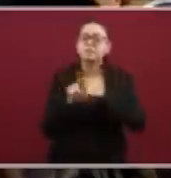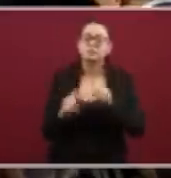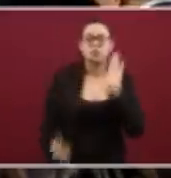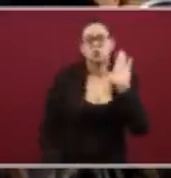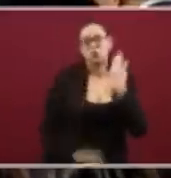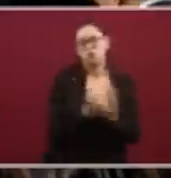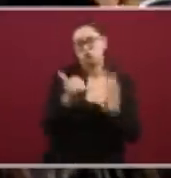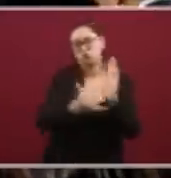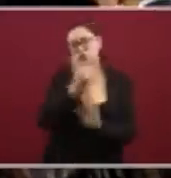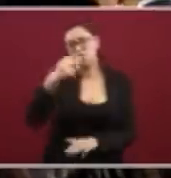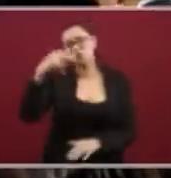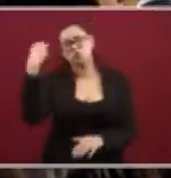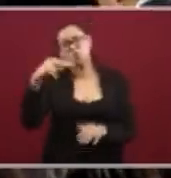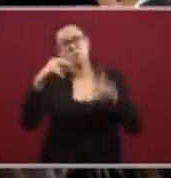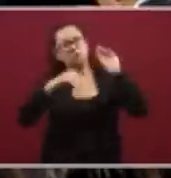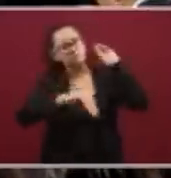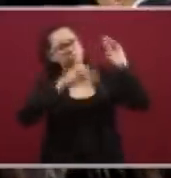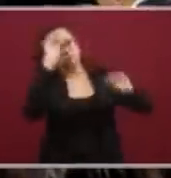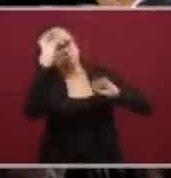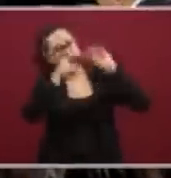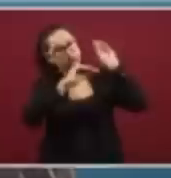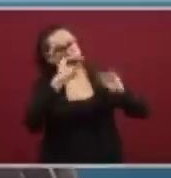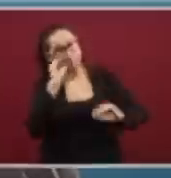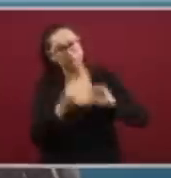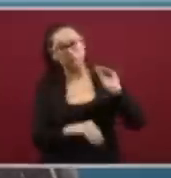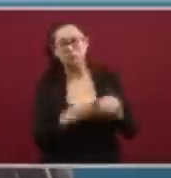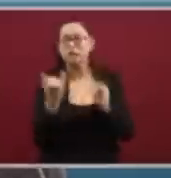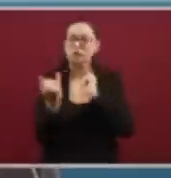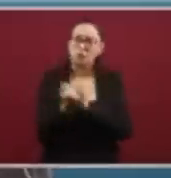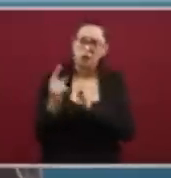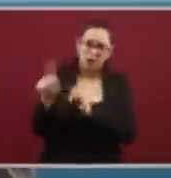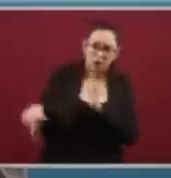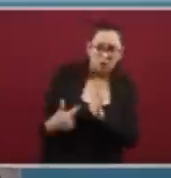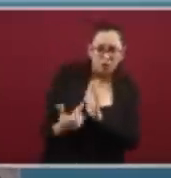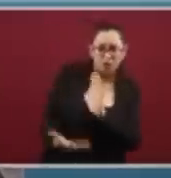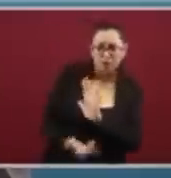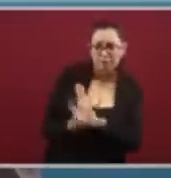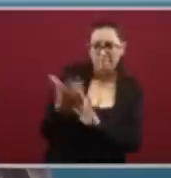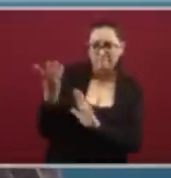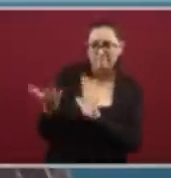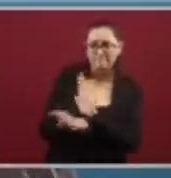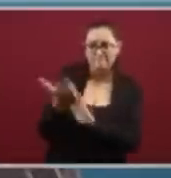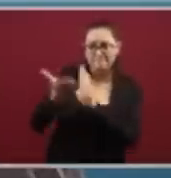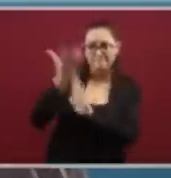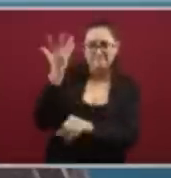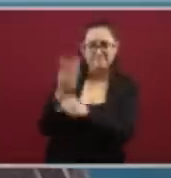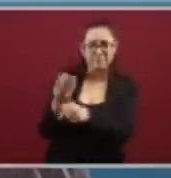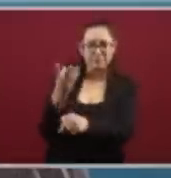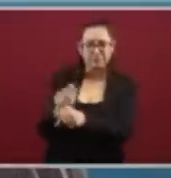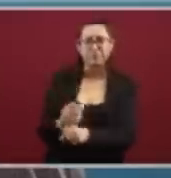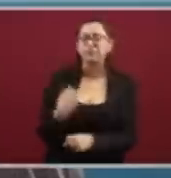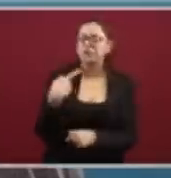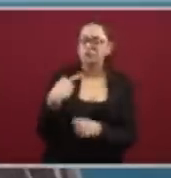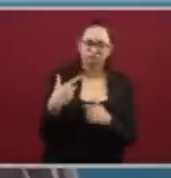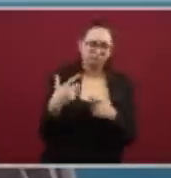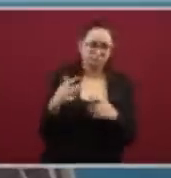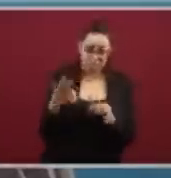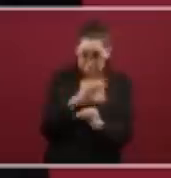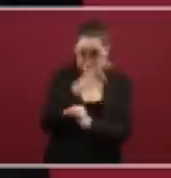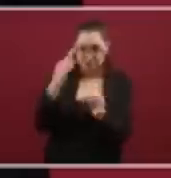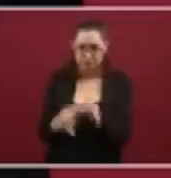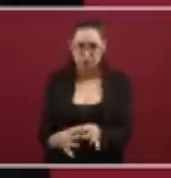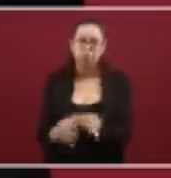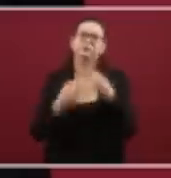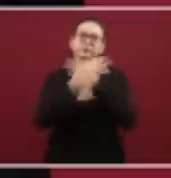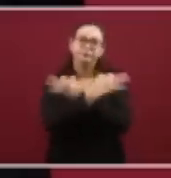que está abandonado pero mantendremos como la indicador señor presidente de la república la comunicación con los representantes